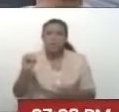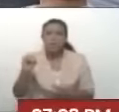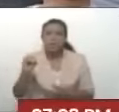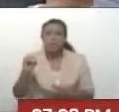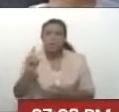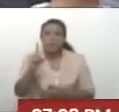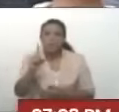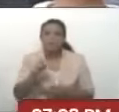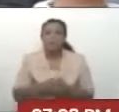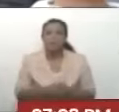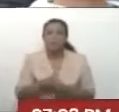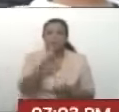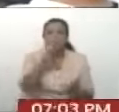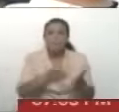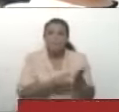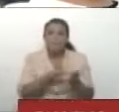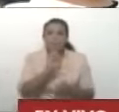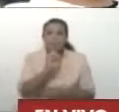de junio 2001.